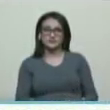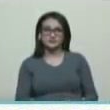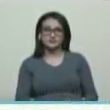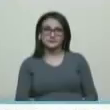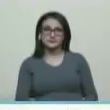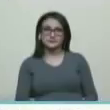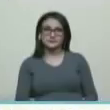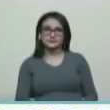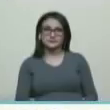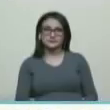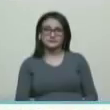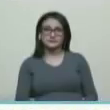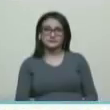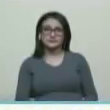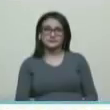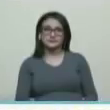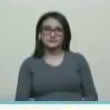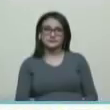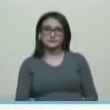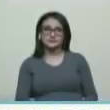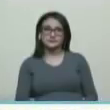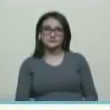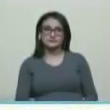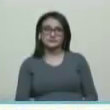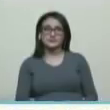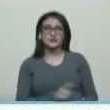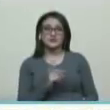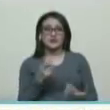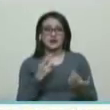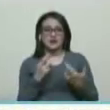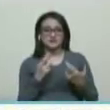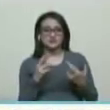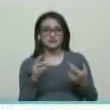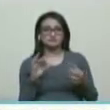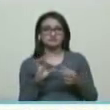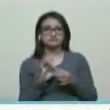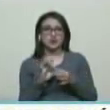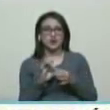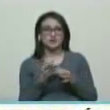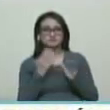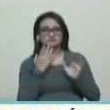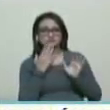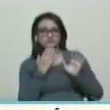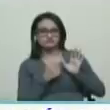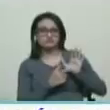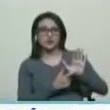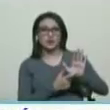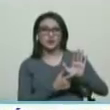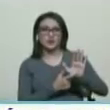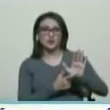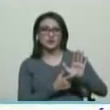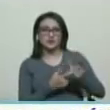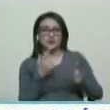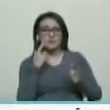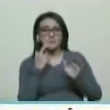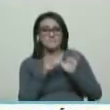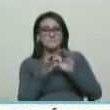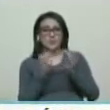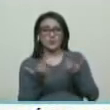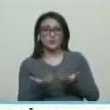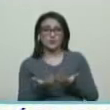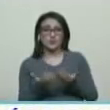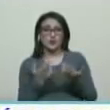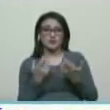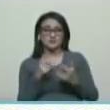que llevar esta relación como una relación ejemplar ante el mundo. Que la